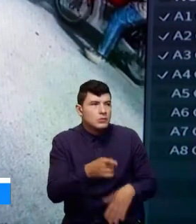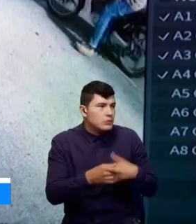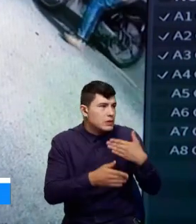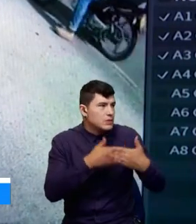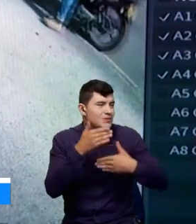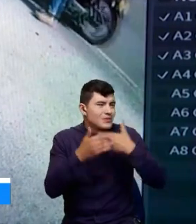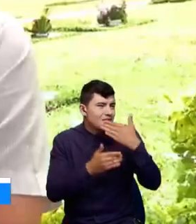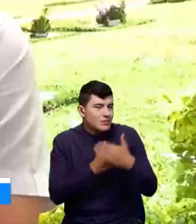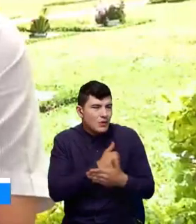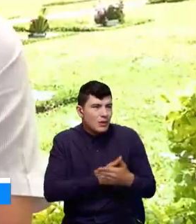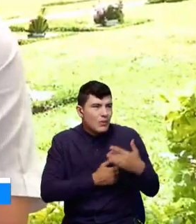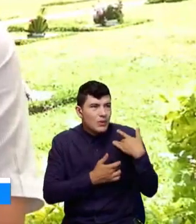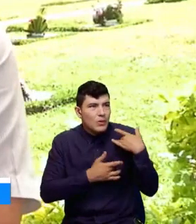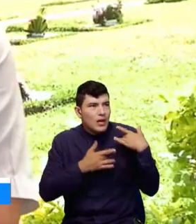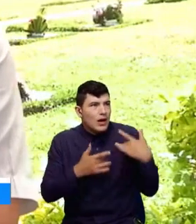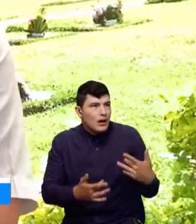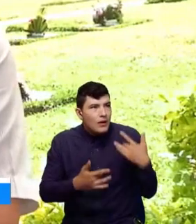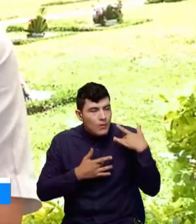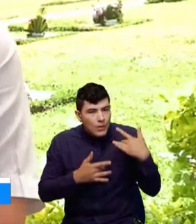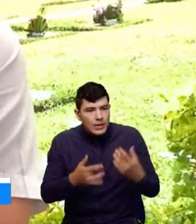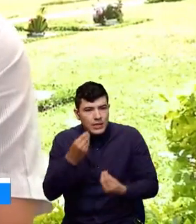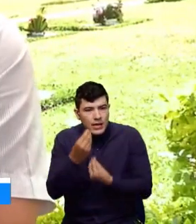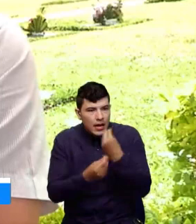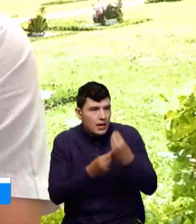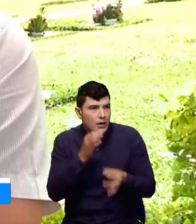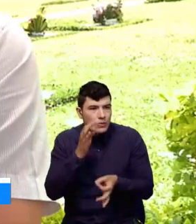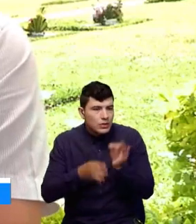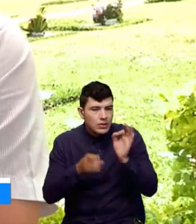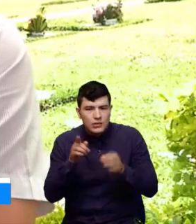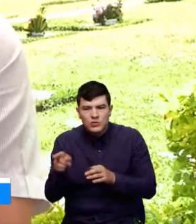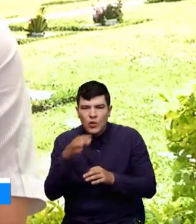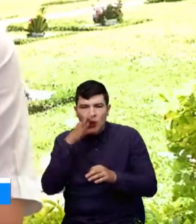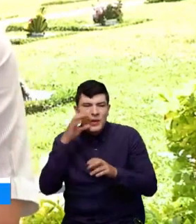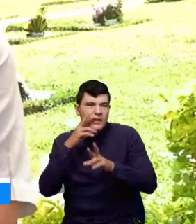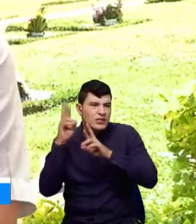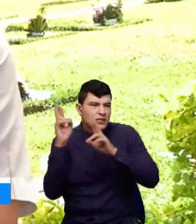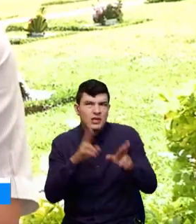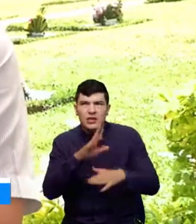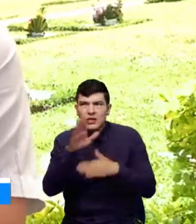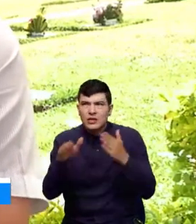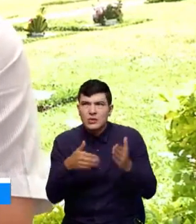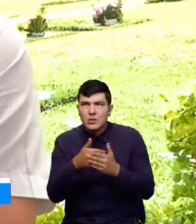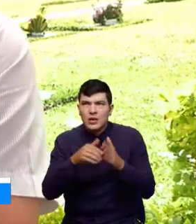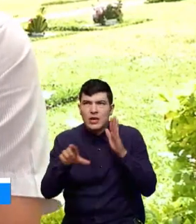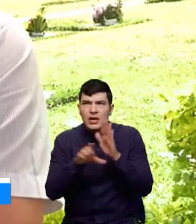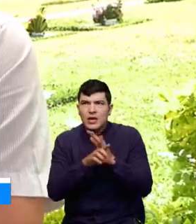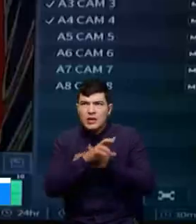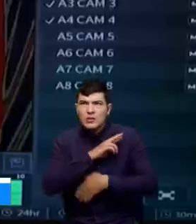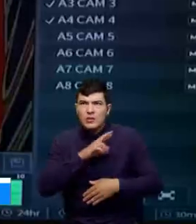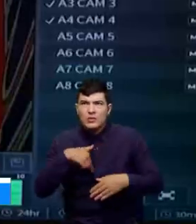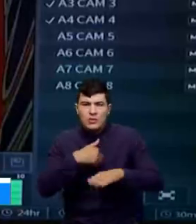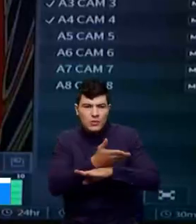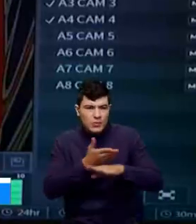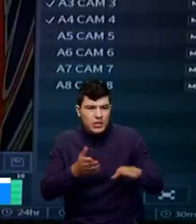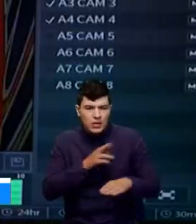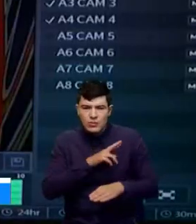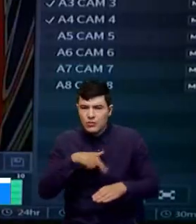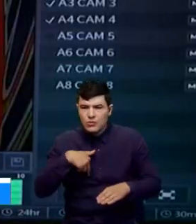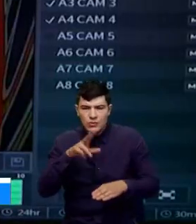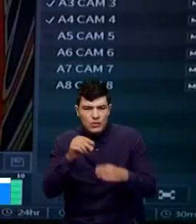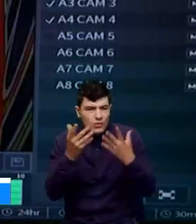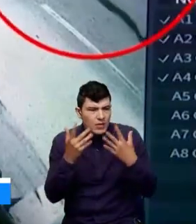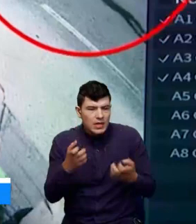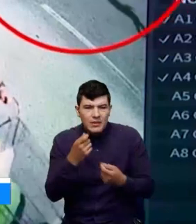que se haga justicia con el que lo hagan responder por todo quiere que el gasto el peso de la ley y lo que nosotros estamos siguiendo no queremos plata